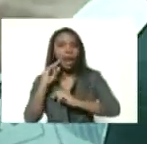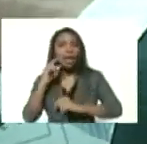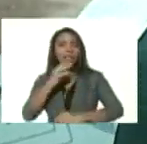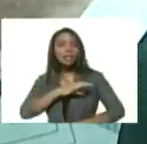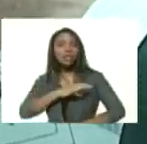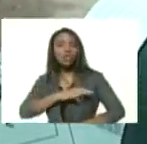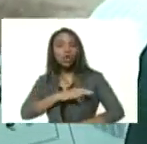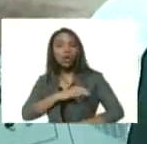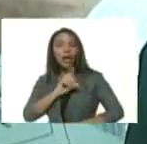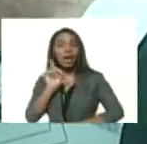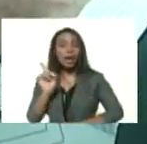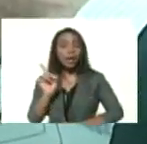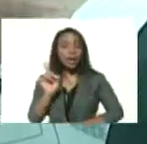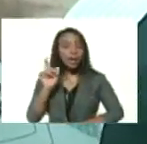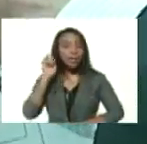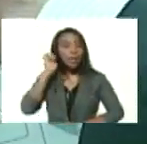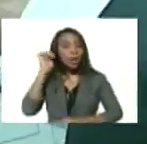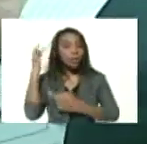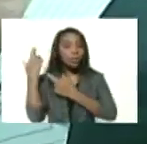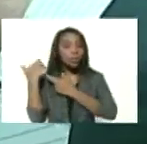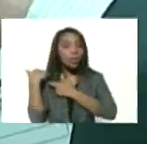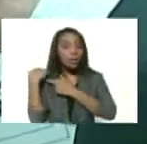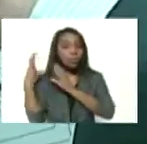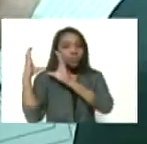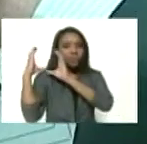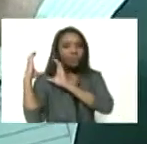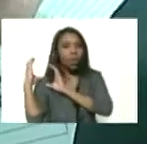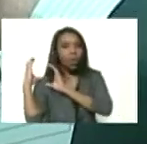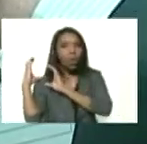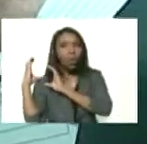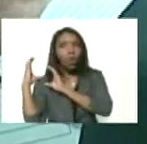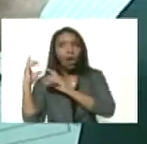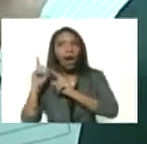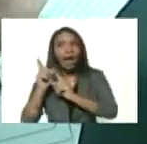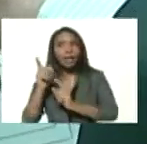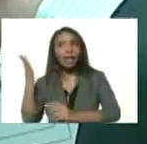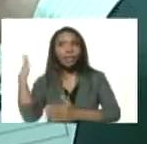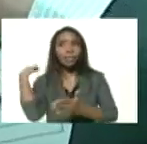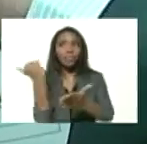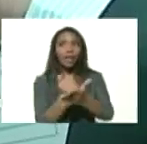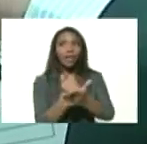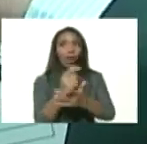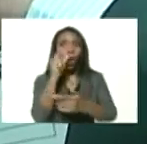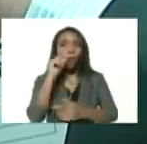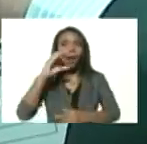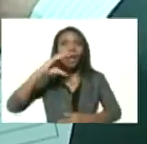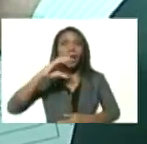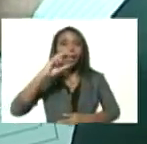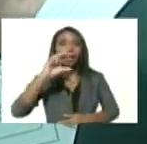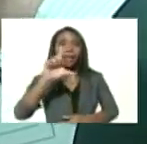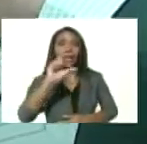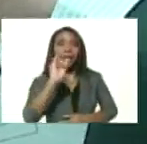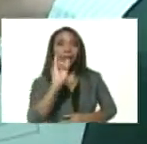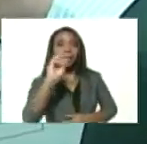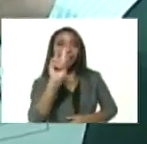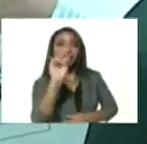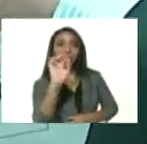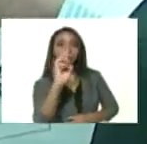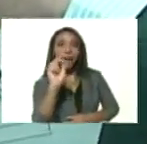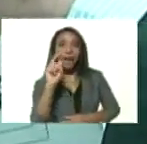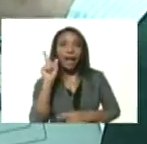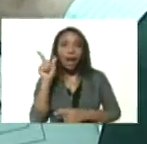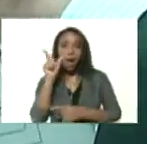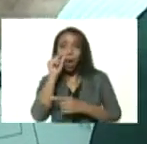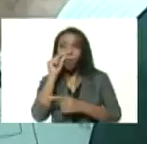llamada Yacid Álvarez, por encargo de este traidor llamado Cliver Alcalá Cordones, le